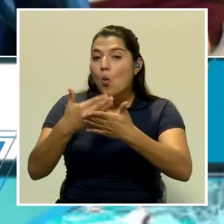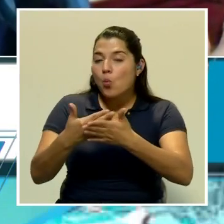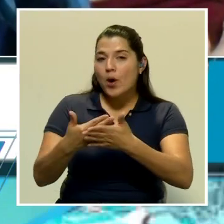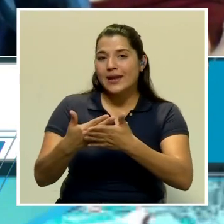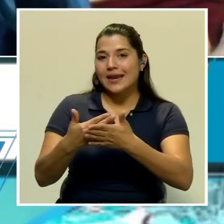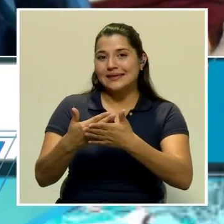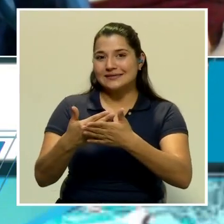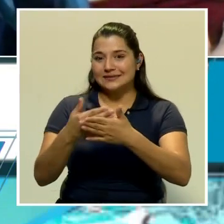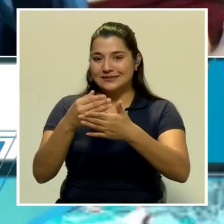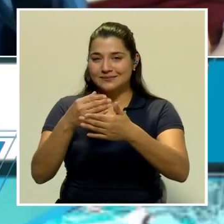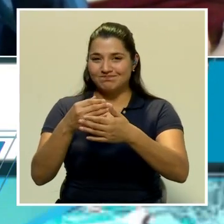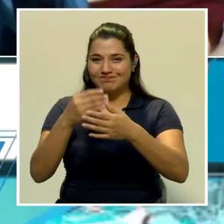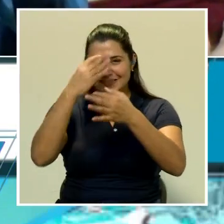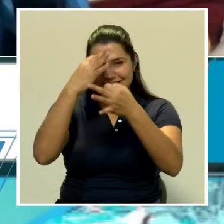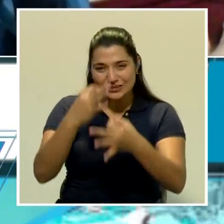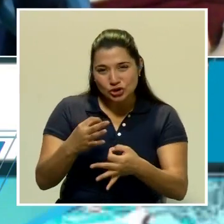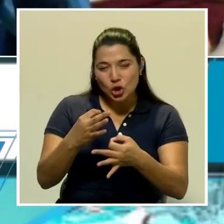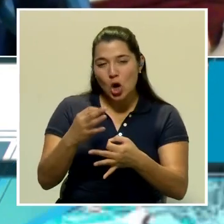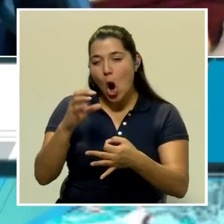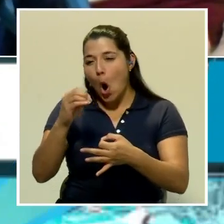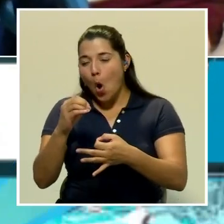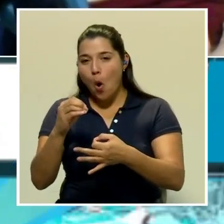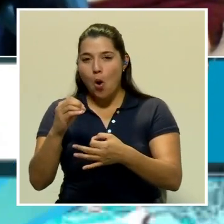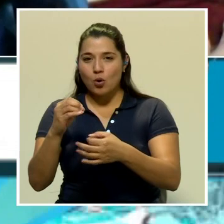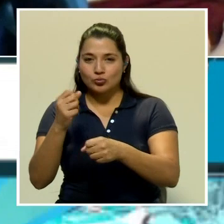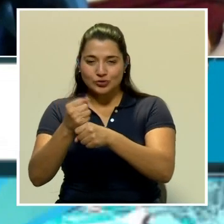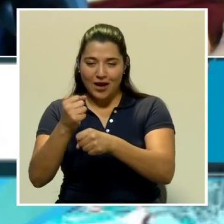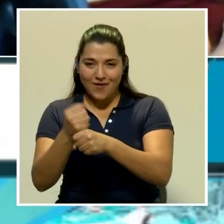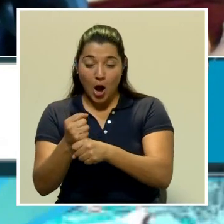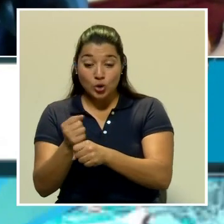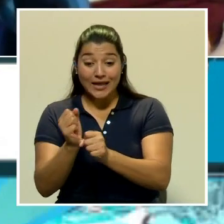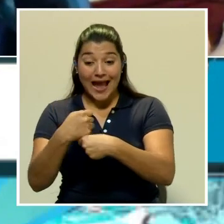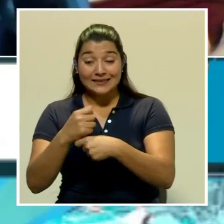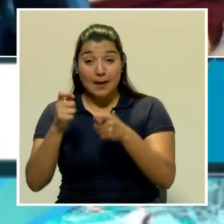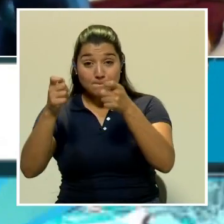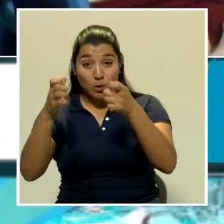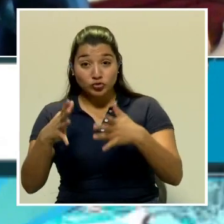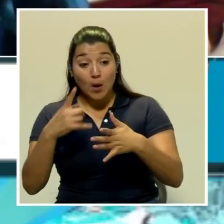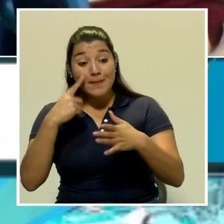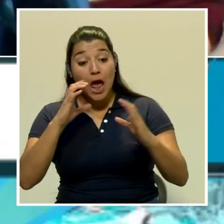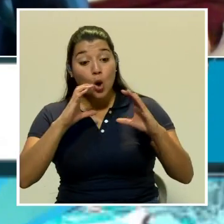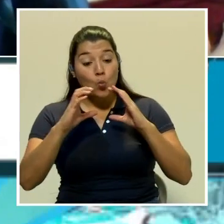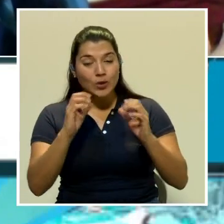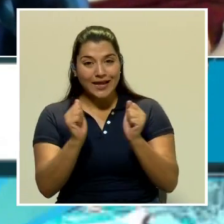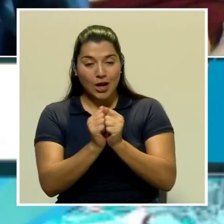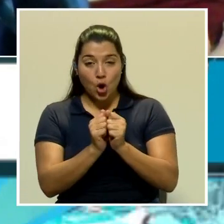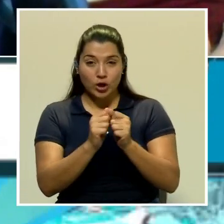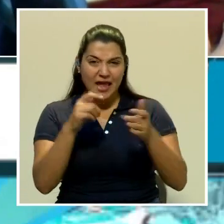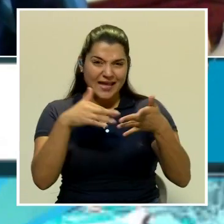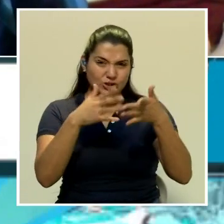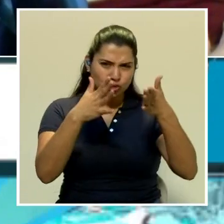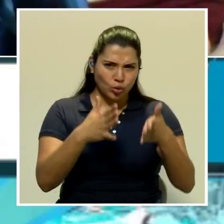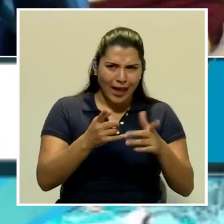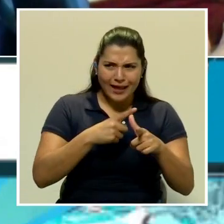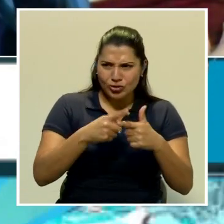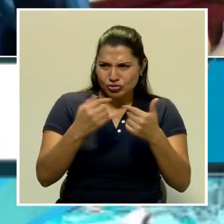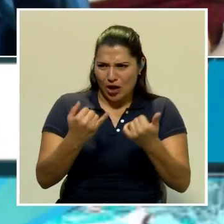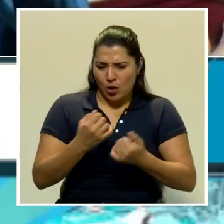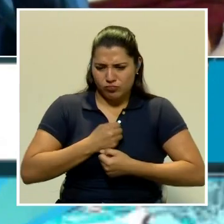nuestros docentes que se comunican de diferentes formas con nuestros estudiantes. Entonces también ha surgido la creatividad, la